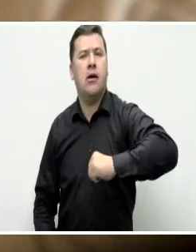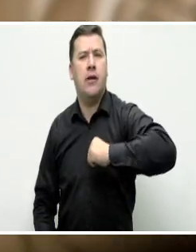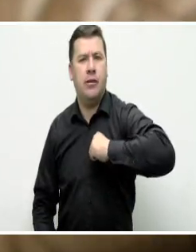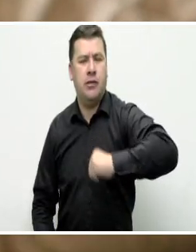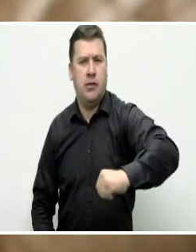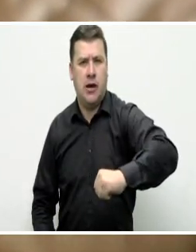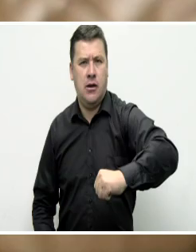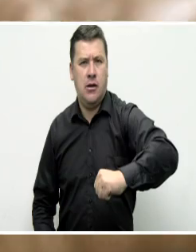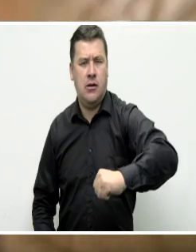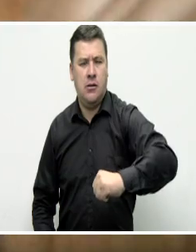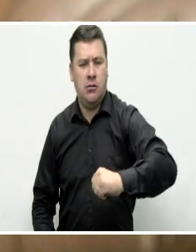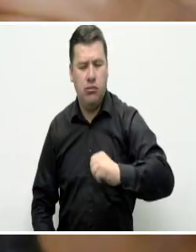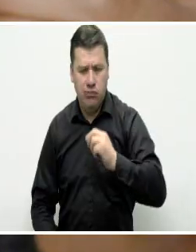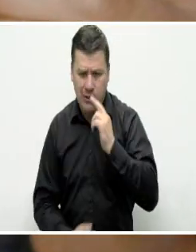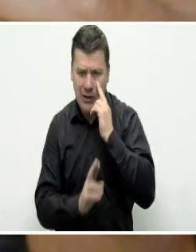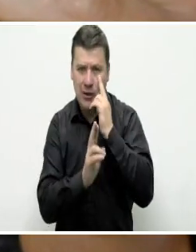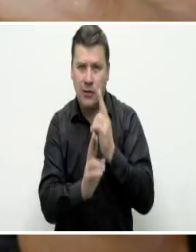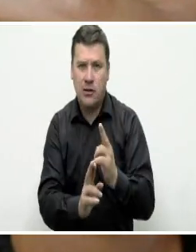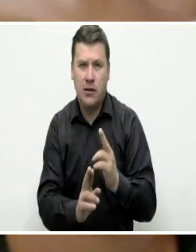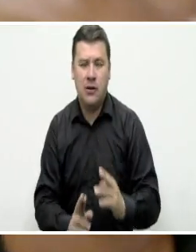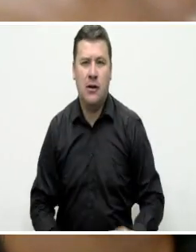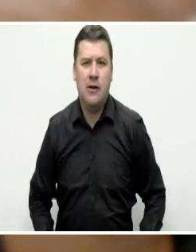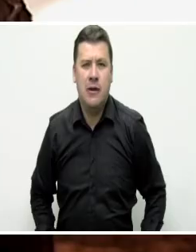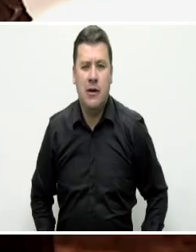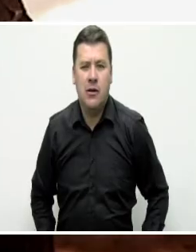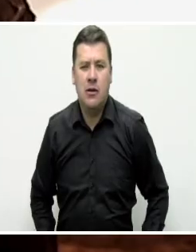sin olvidar tus deberes.